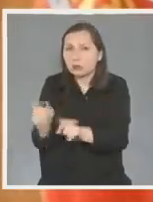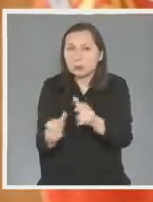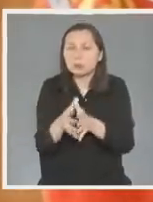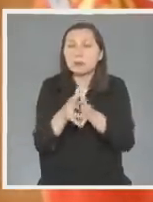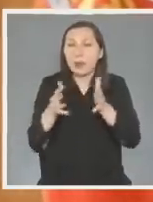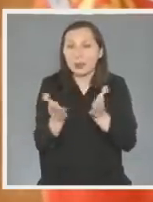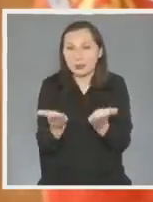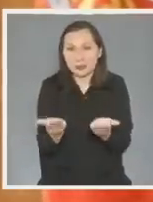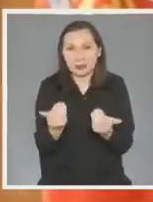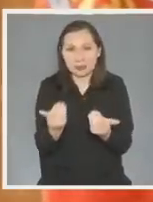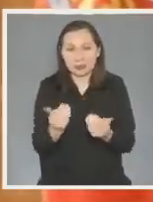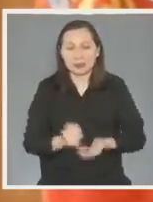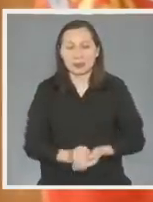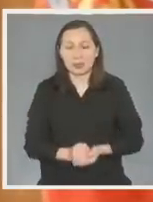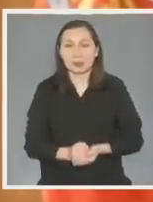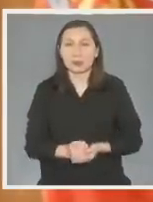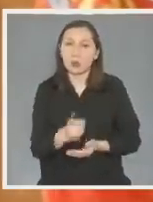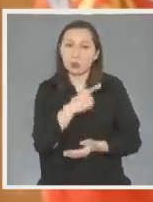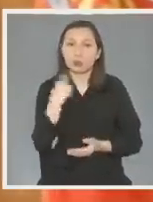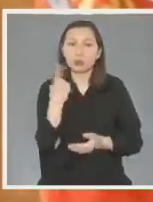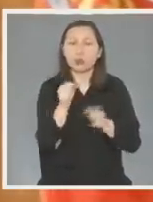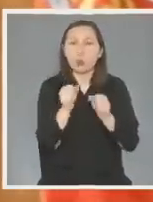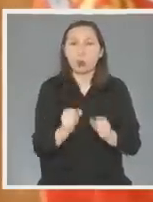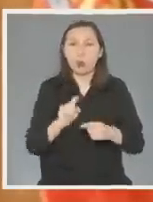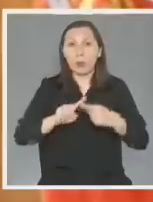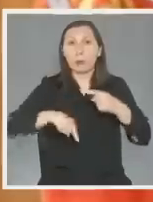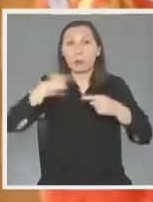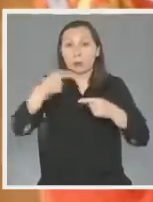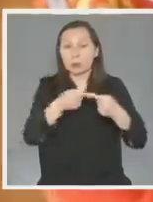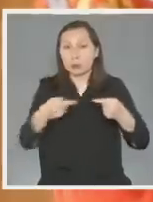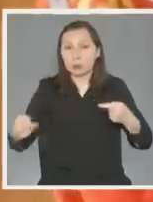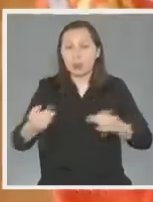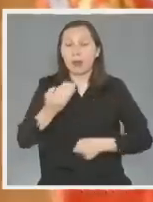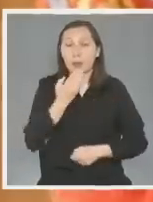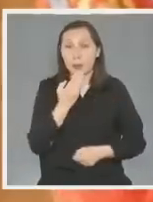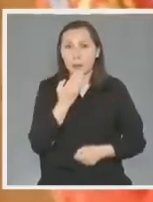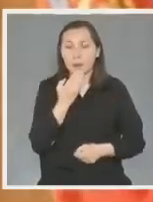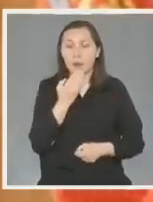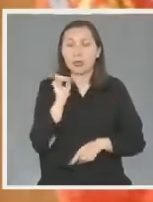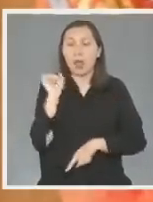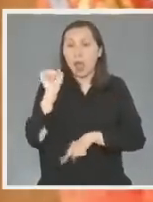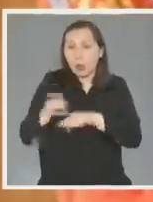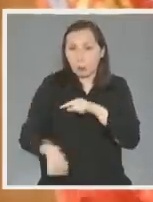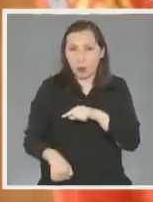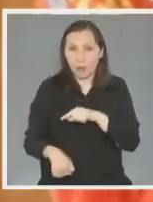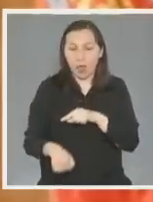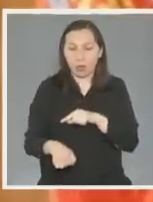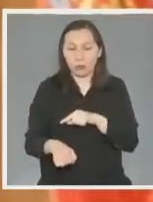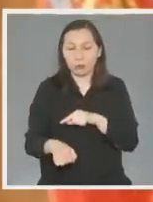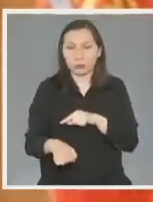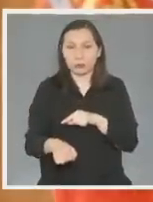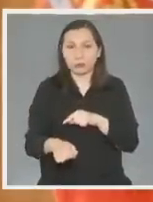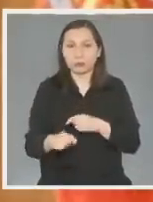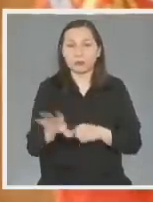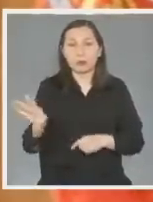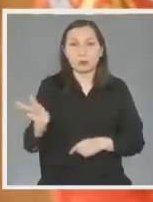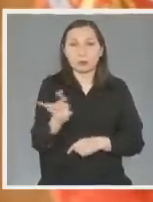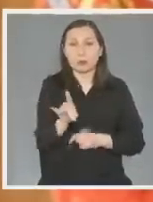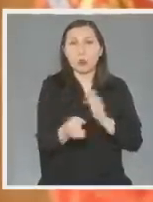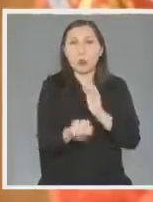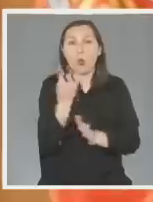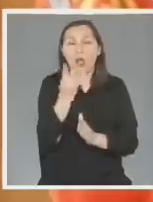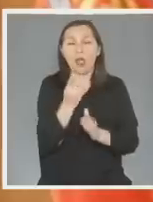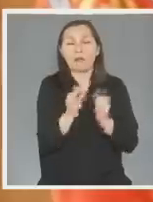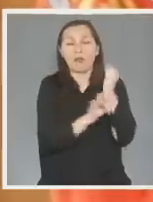necesitan. Que podamos la próxima semana también aprobar la designación de un